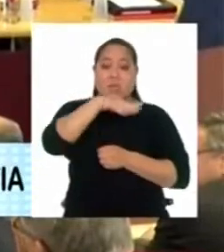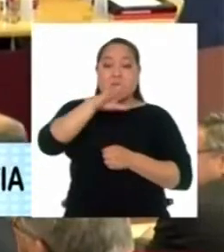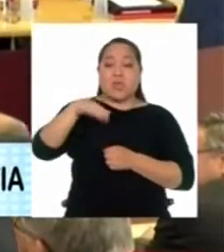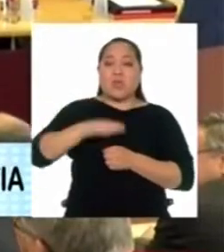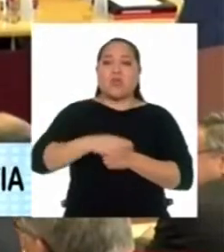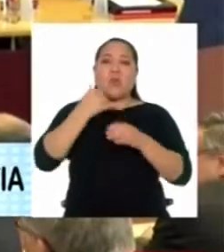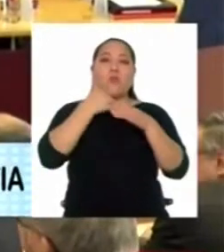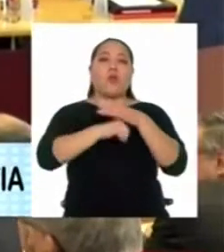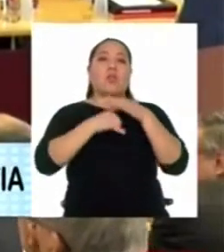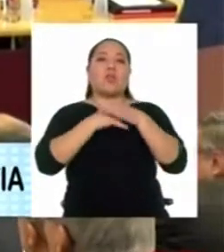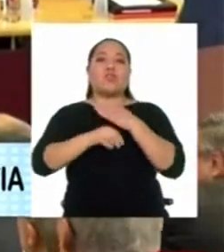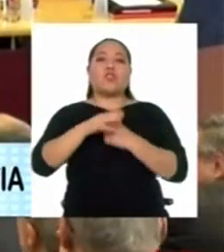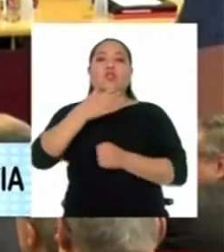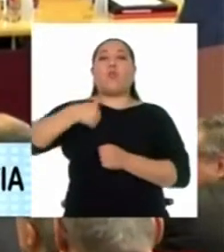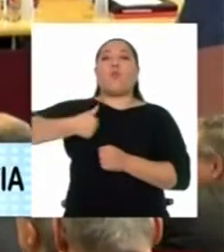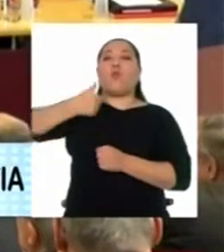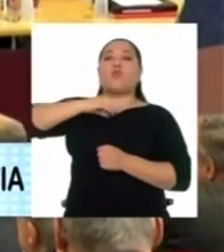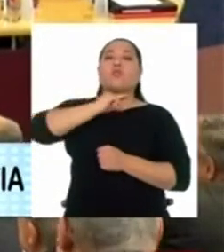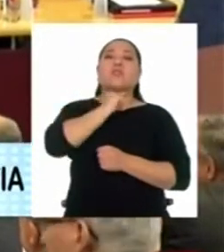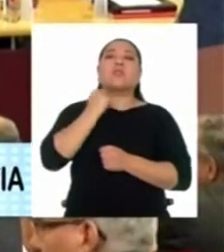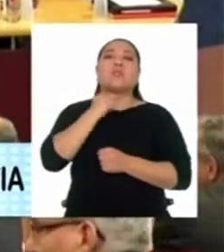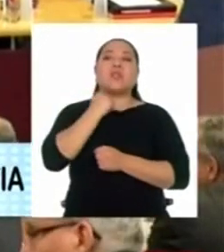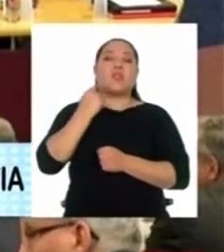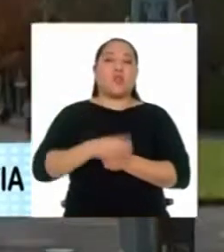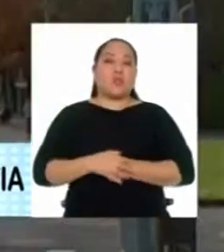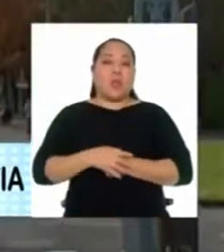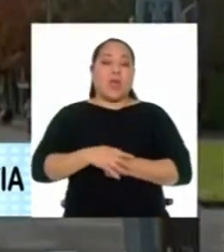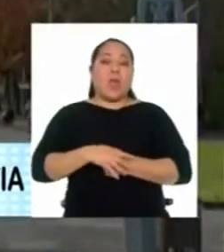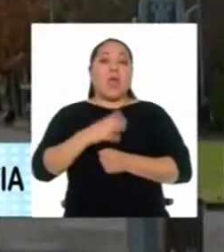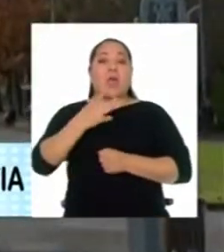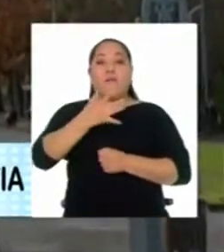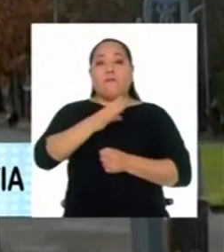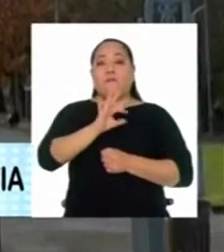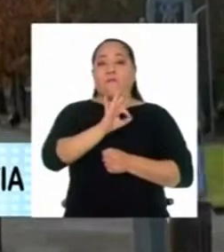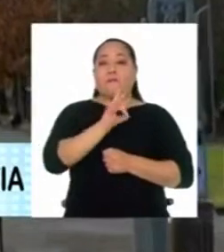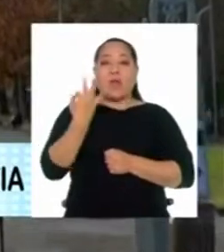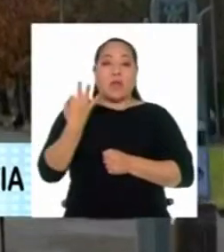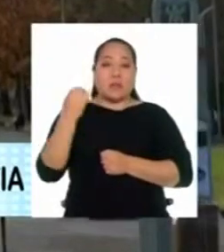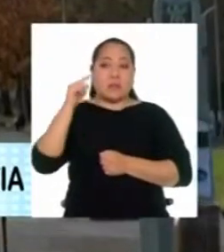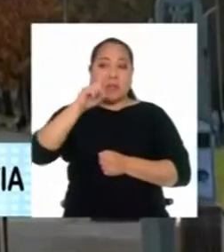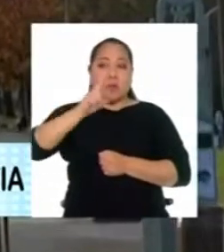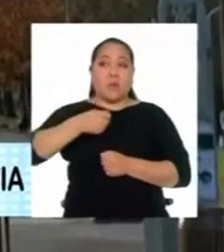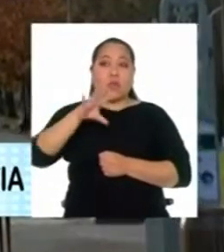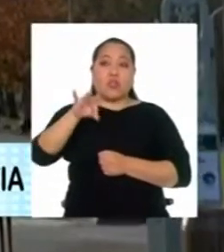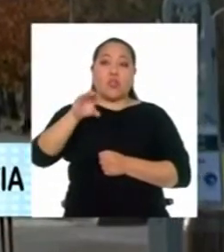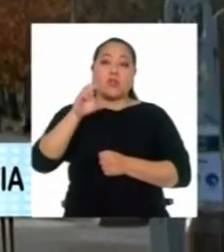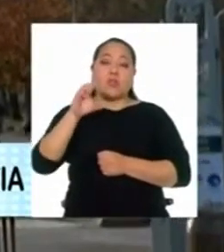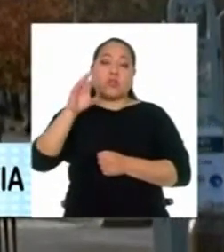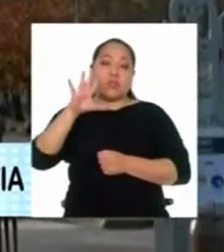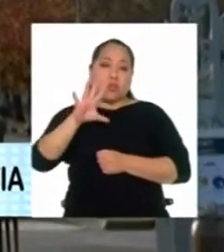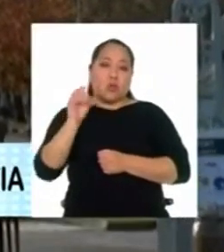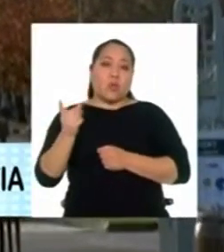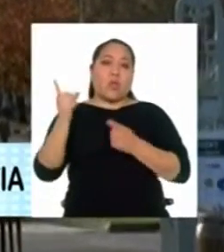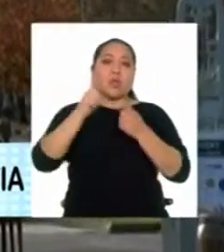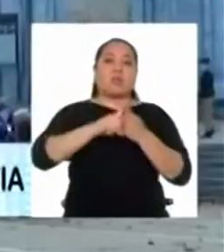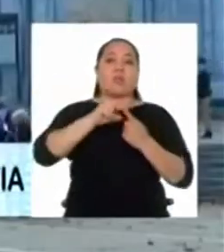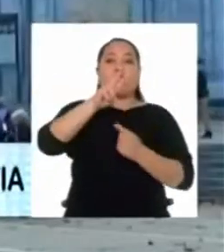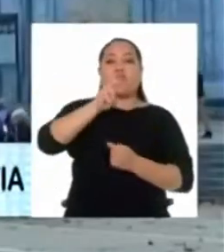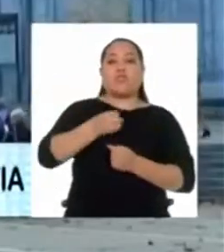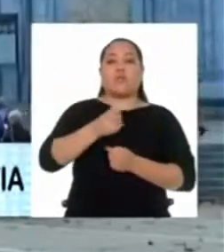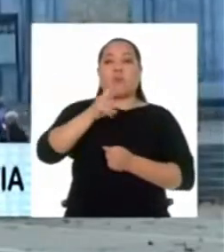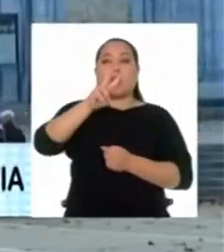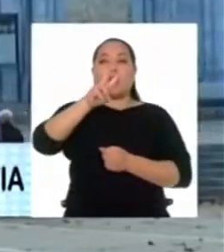abusos cometidos por sacerdotes y religiosos en Francia entre 1950 y el 2020, cifra que sube